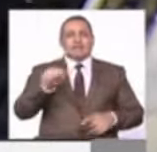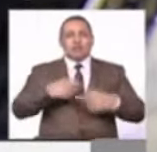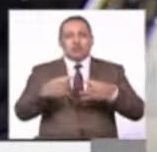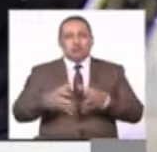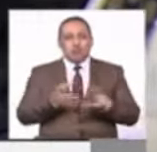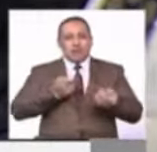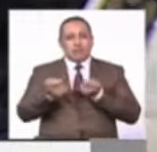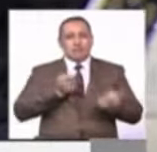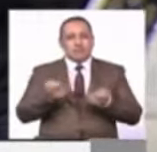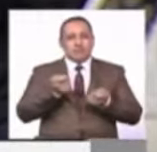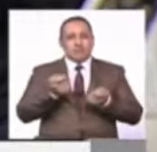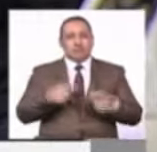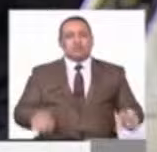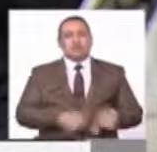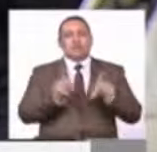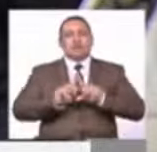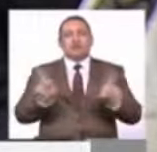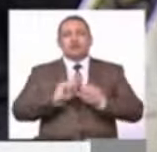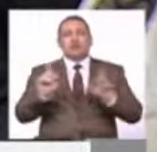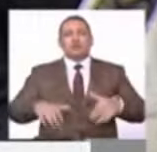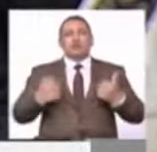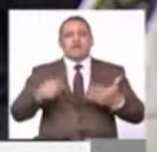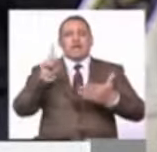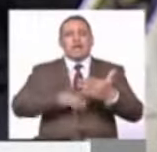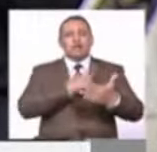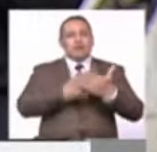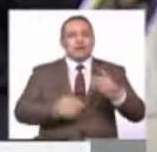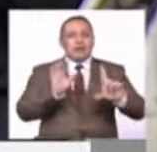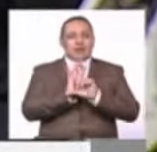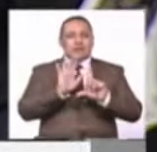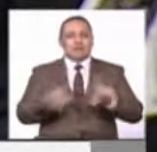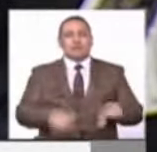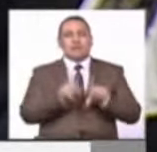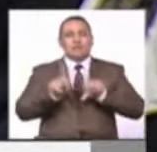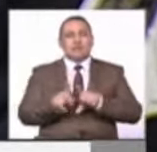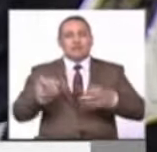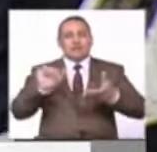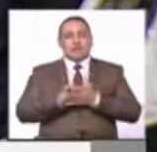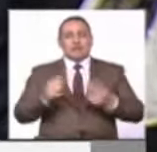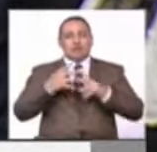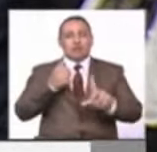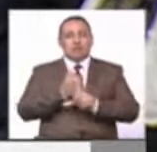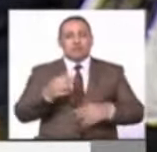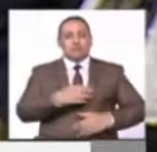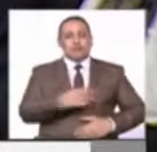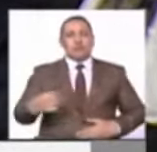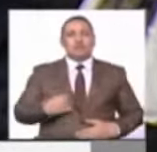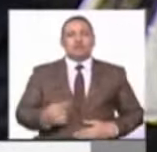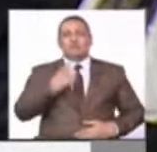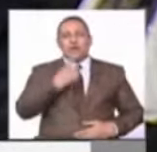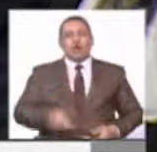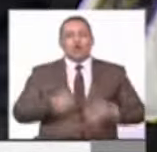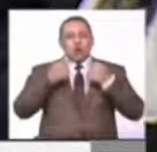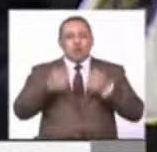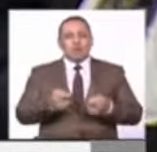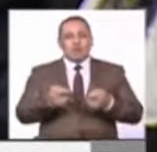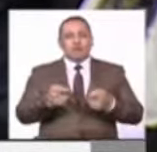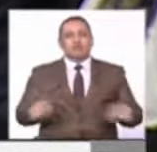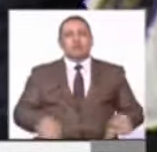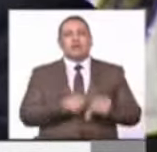administr no pueden inaplicar las leyes Entonces los miembros de la junta estaban obligados